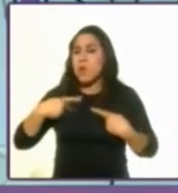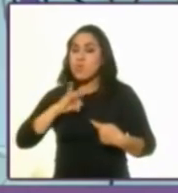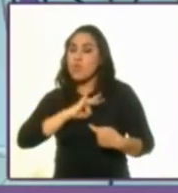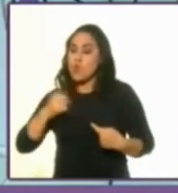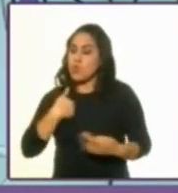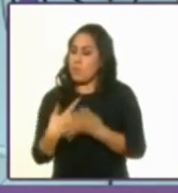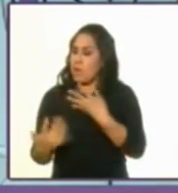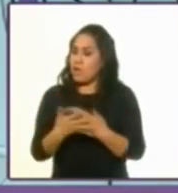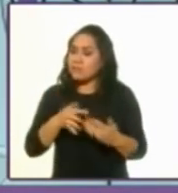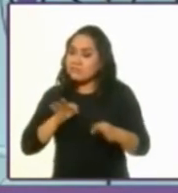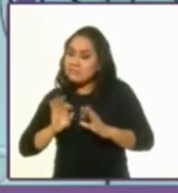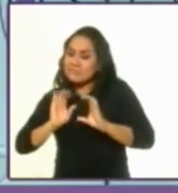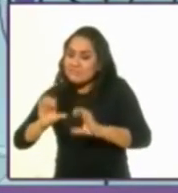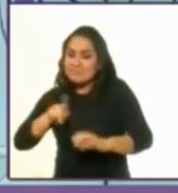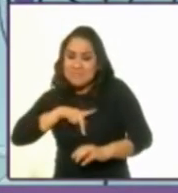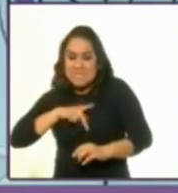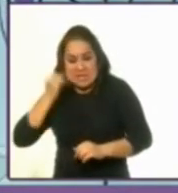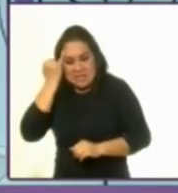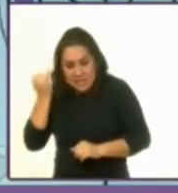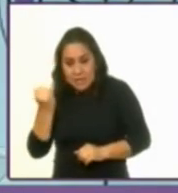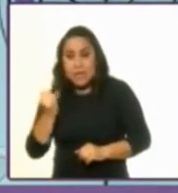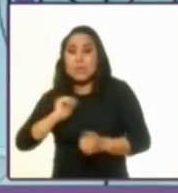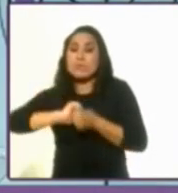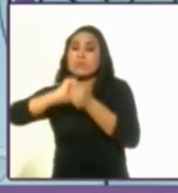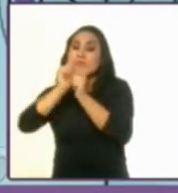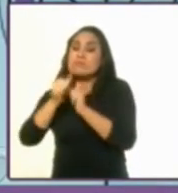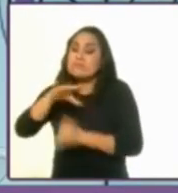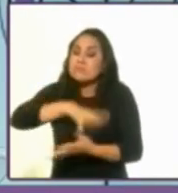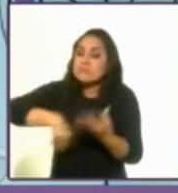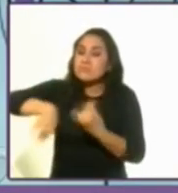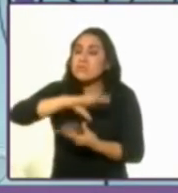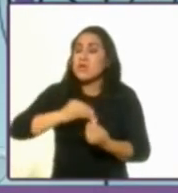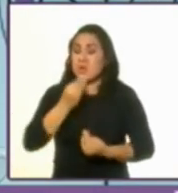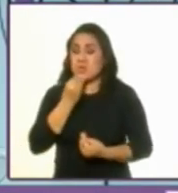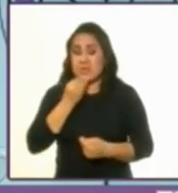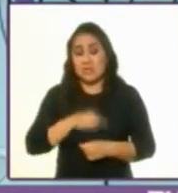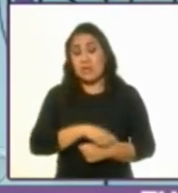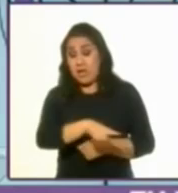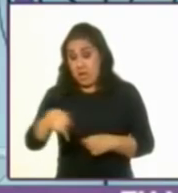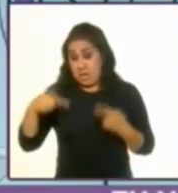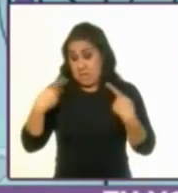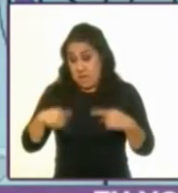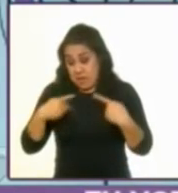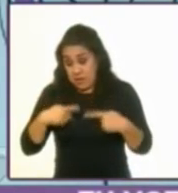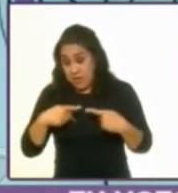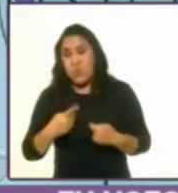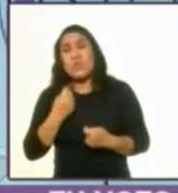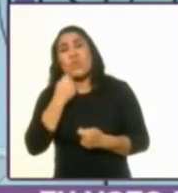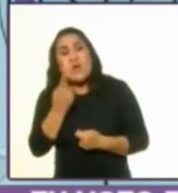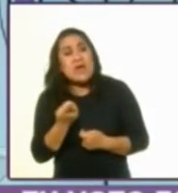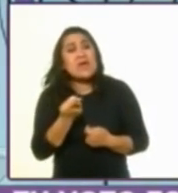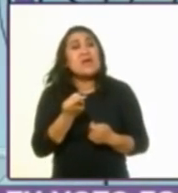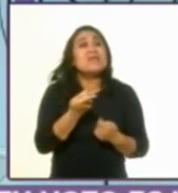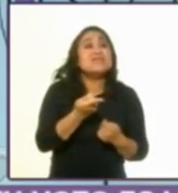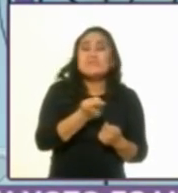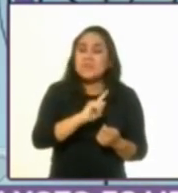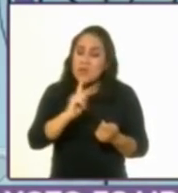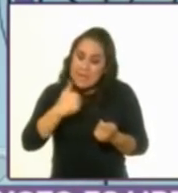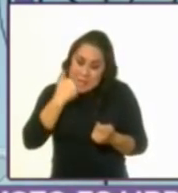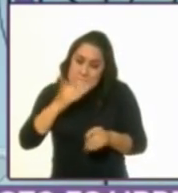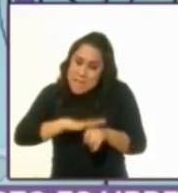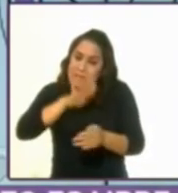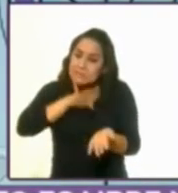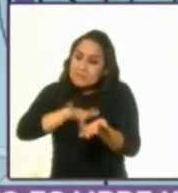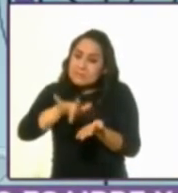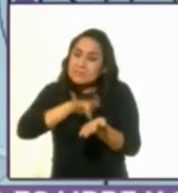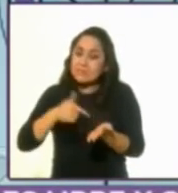se pueda generar buena alimentación la gente no quiere dádivas la gente quiere apoyo para ser productivo en esta